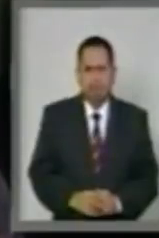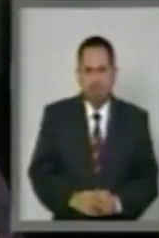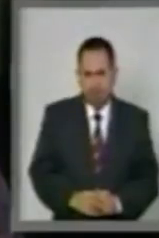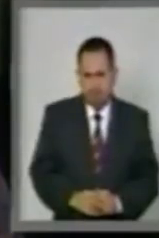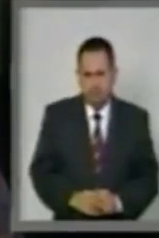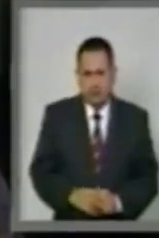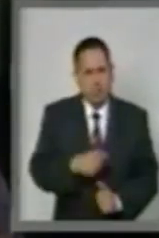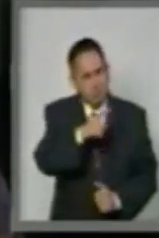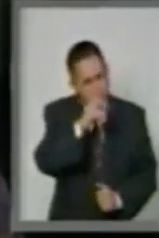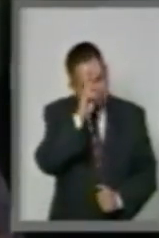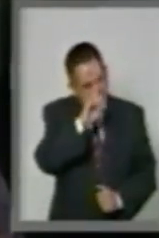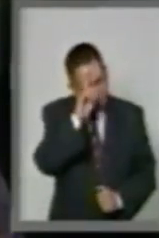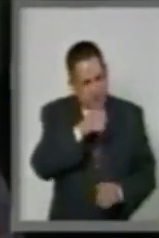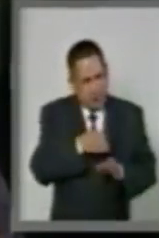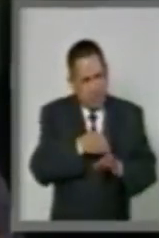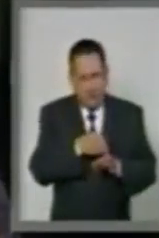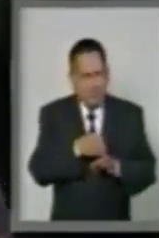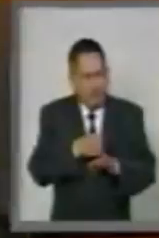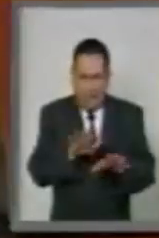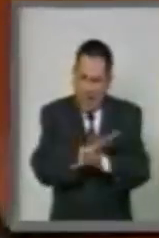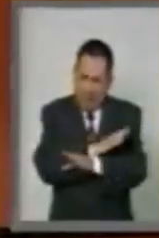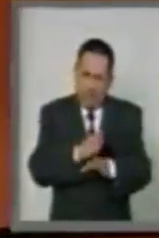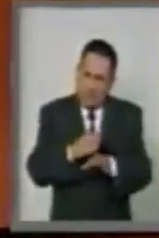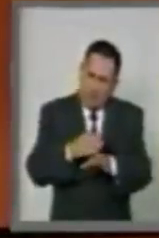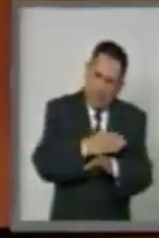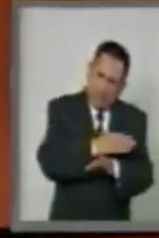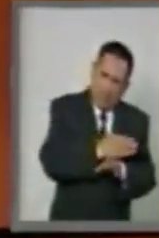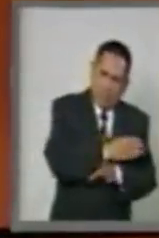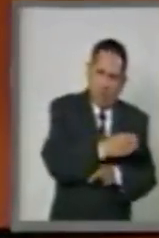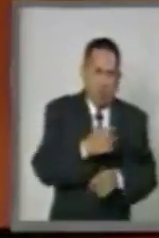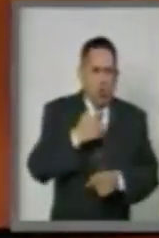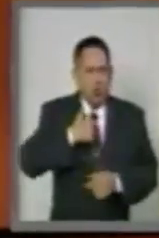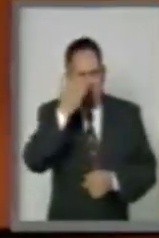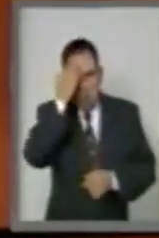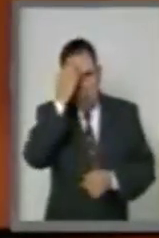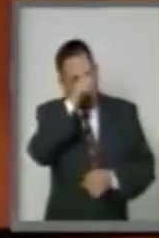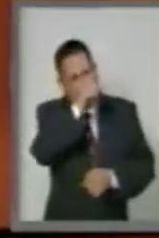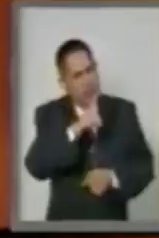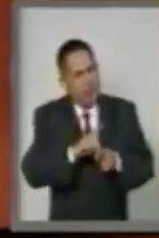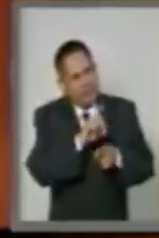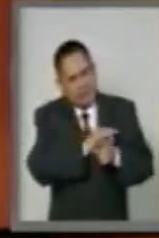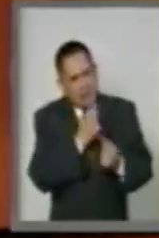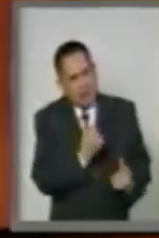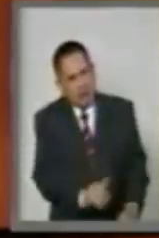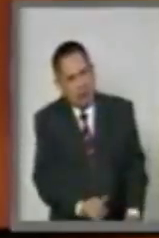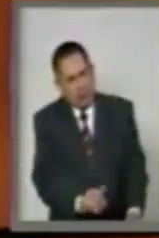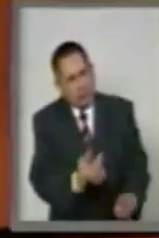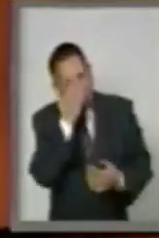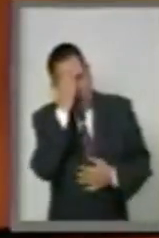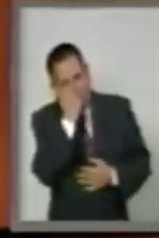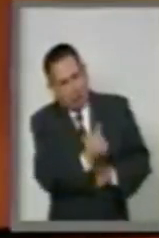que siga otro camino, de veras. Se lo digo porque lo conozco desde chiquito.